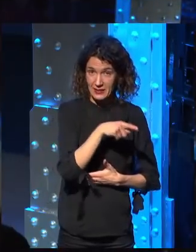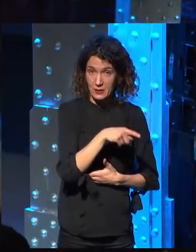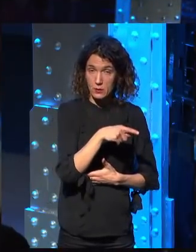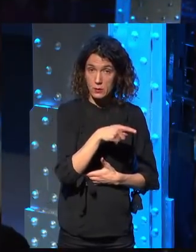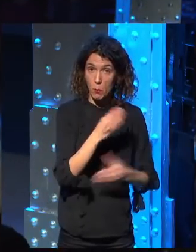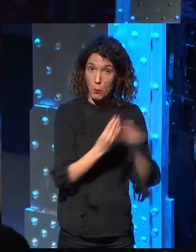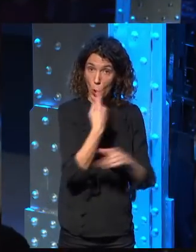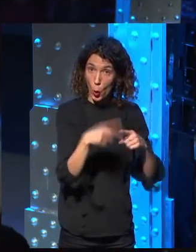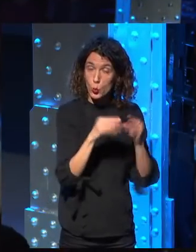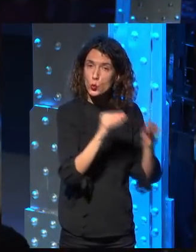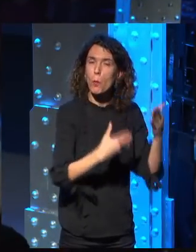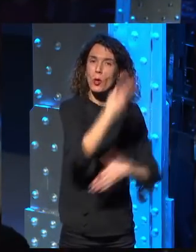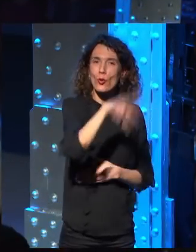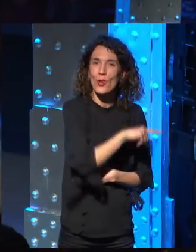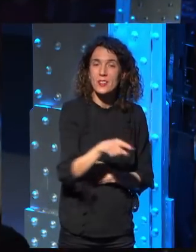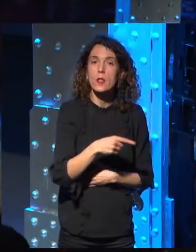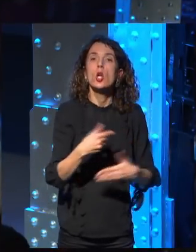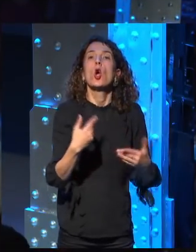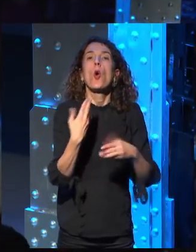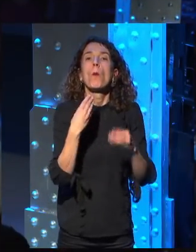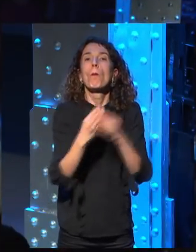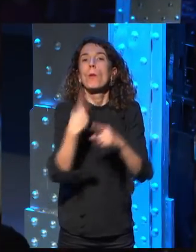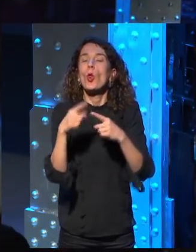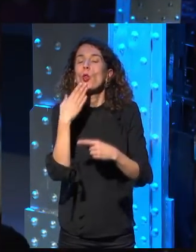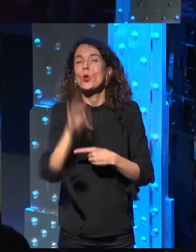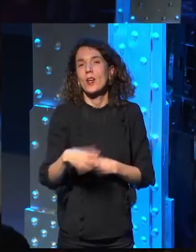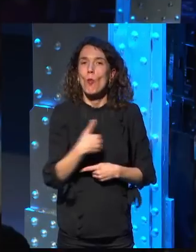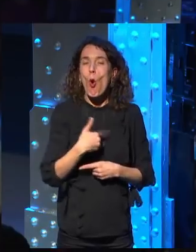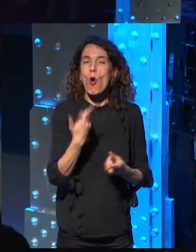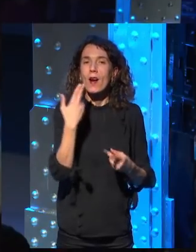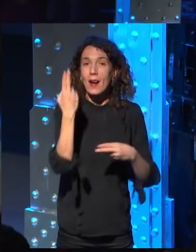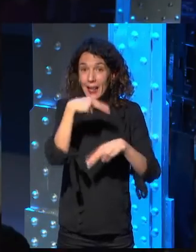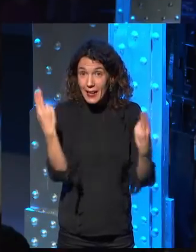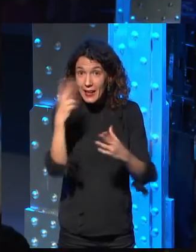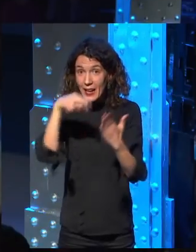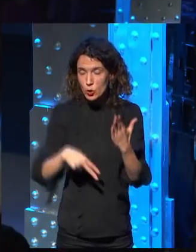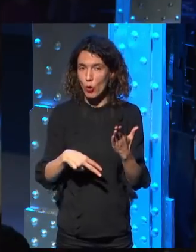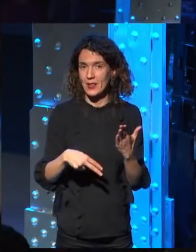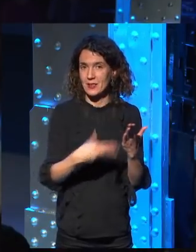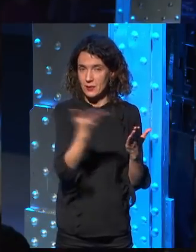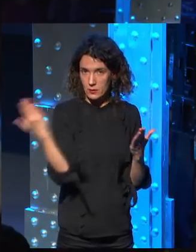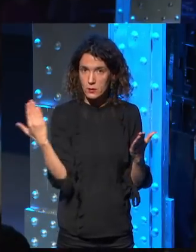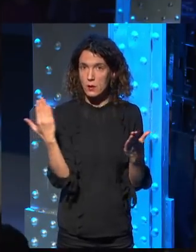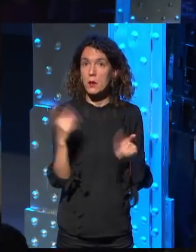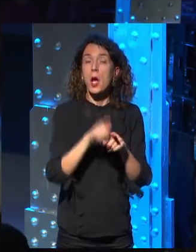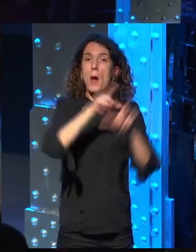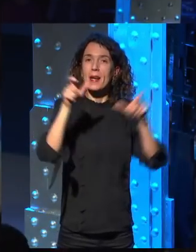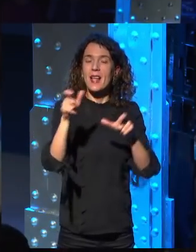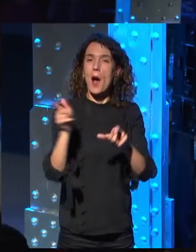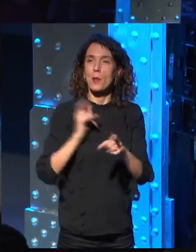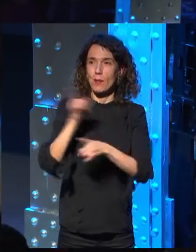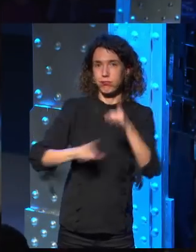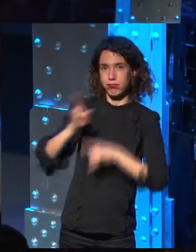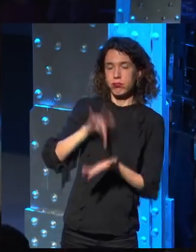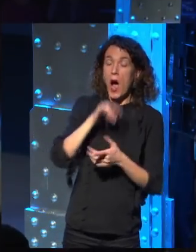su producto no es el periódico, su producto son los lectores del periódico, y los vende su atención a las empresas, ¿no? Que